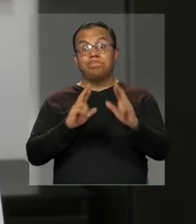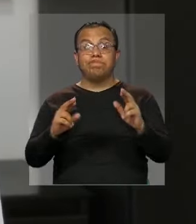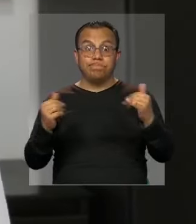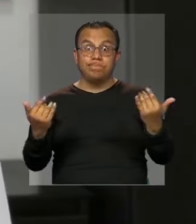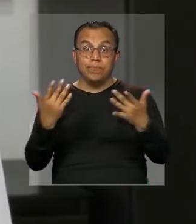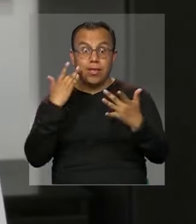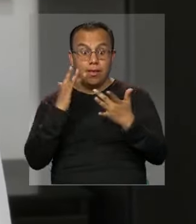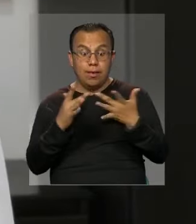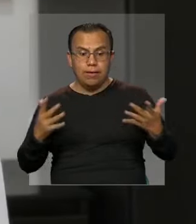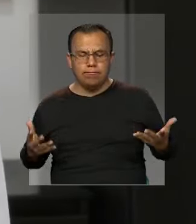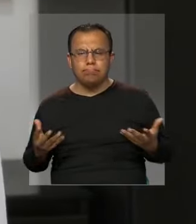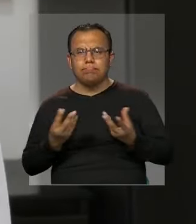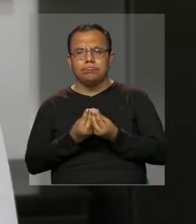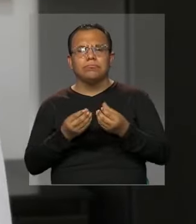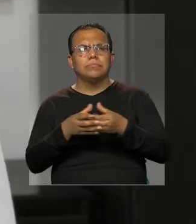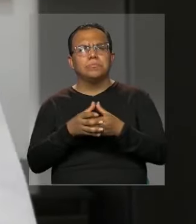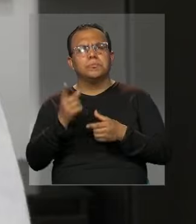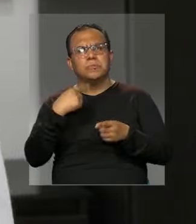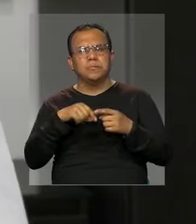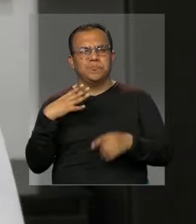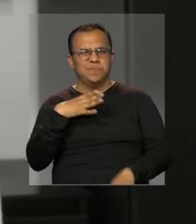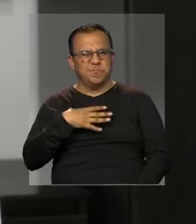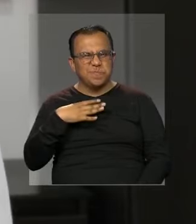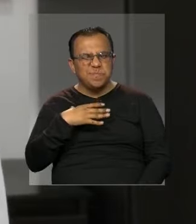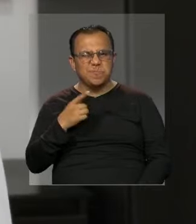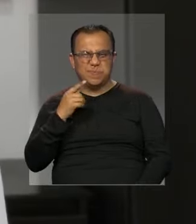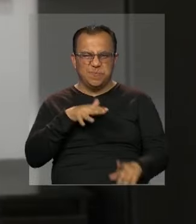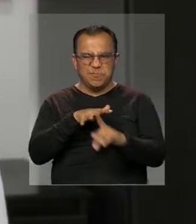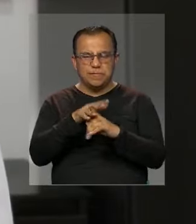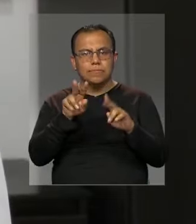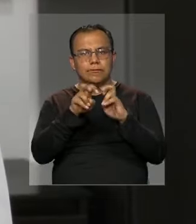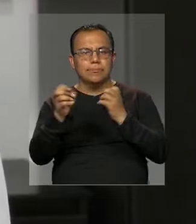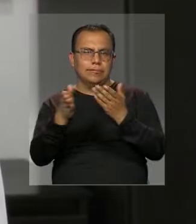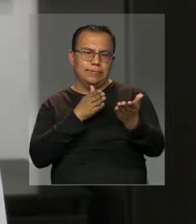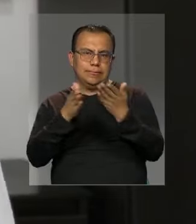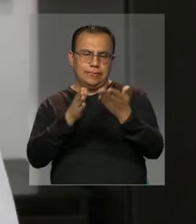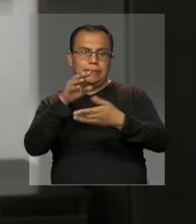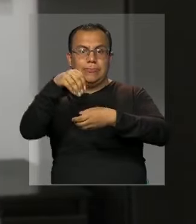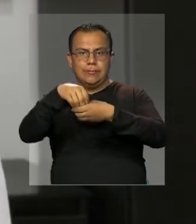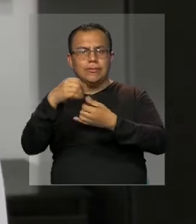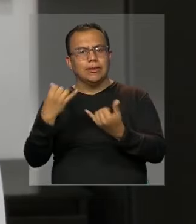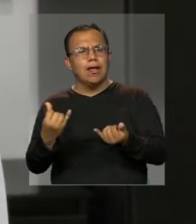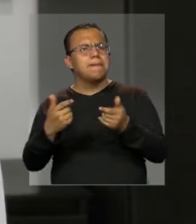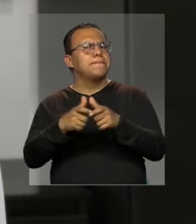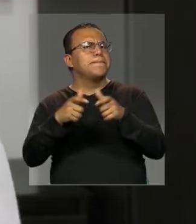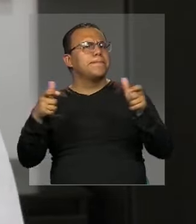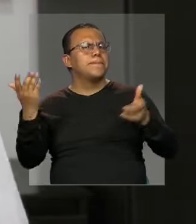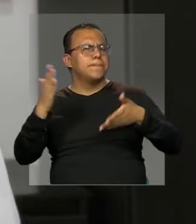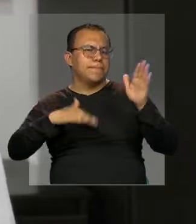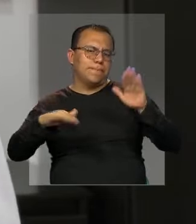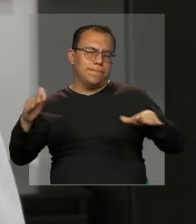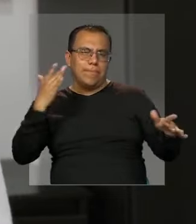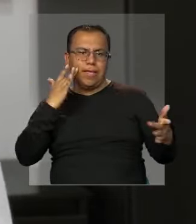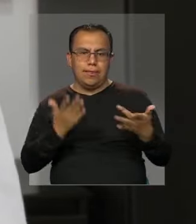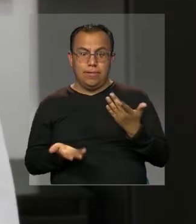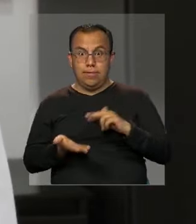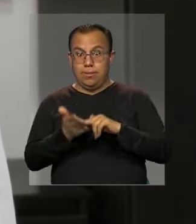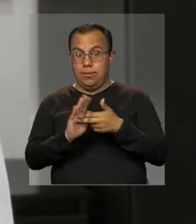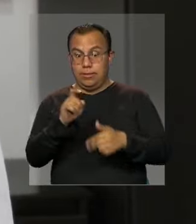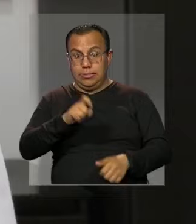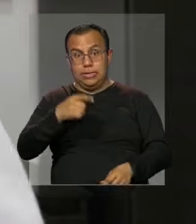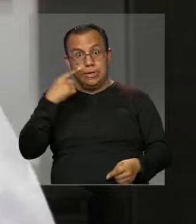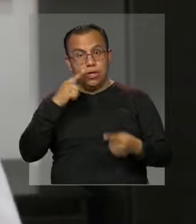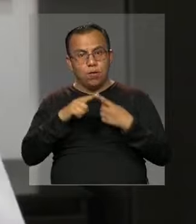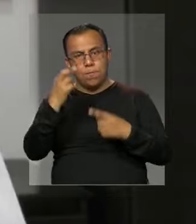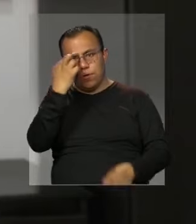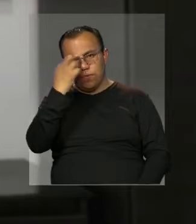nivel de incomodidad, de maltrato en los servicios obstétricos y muchas veces depende no necesariamente del